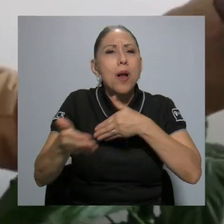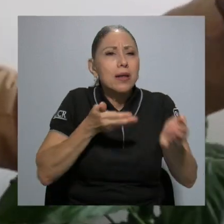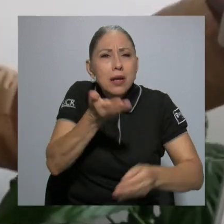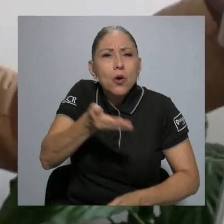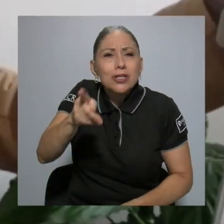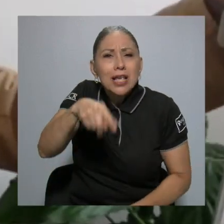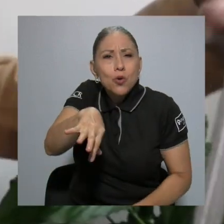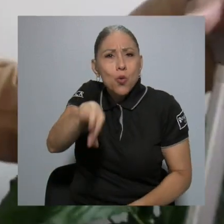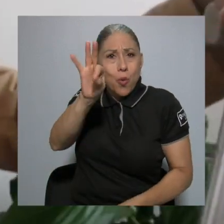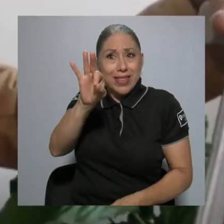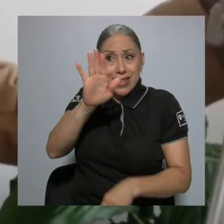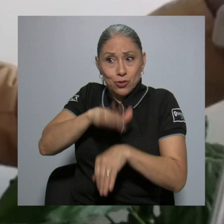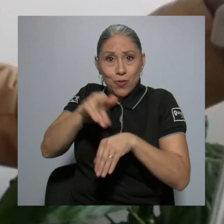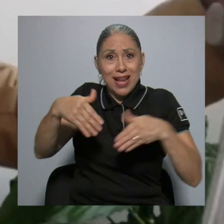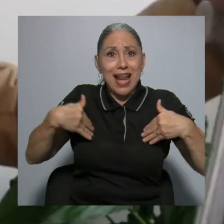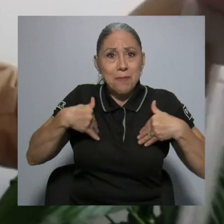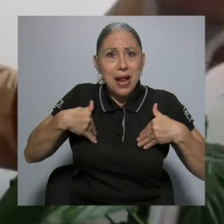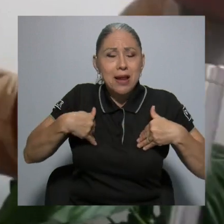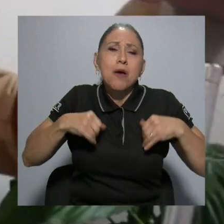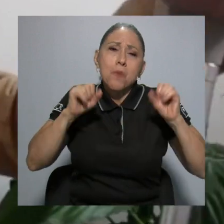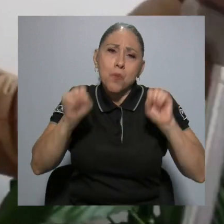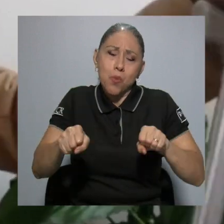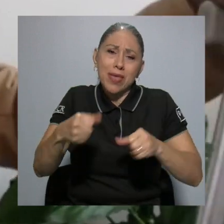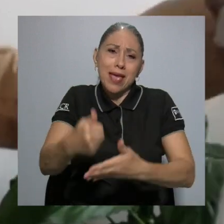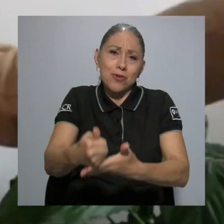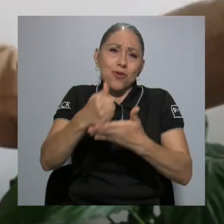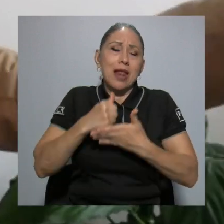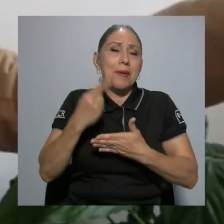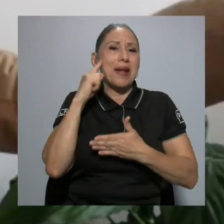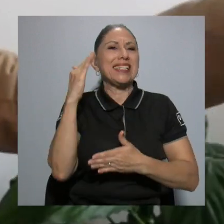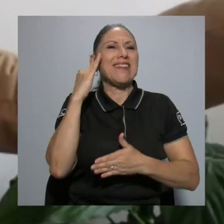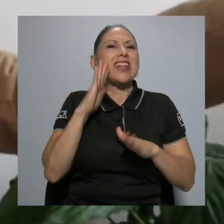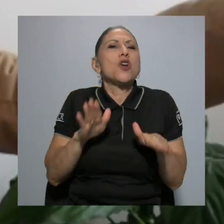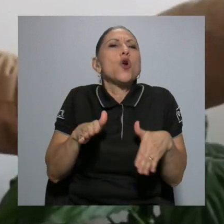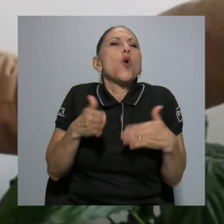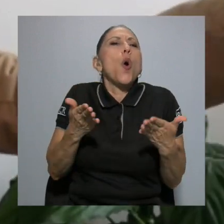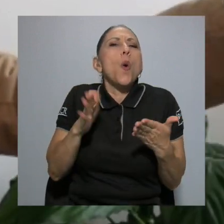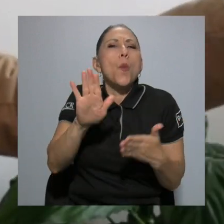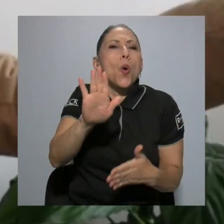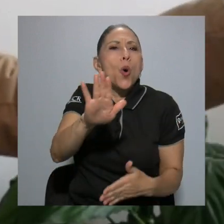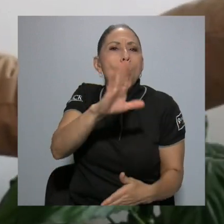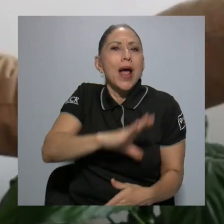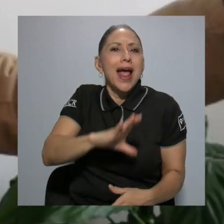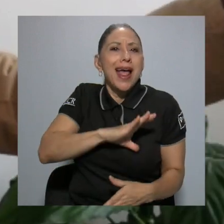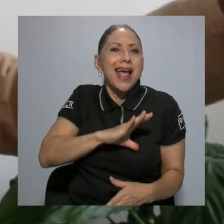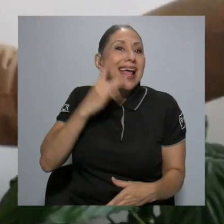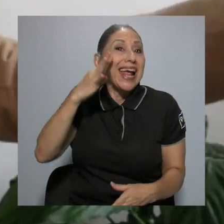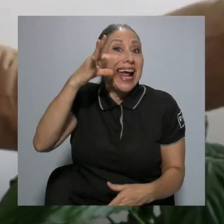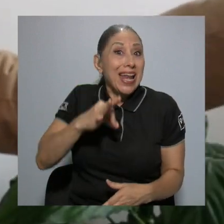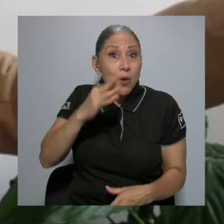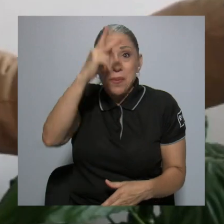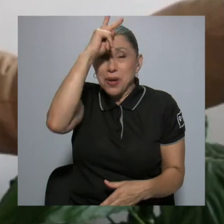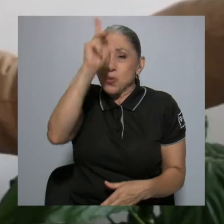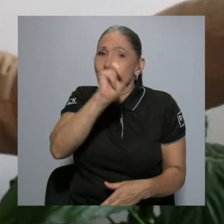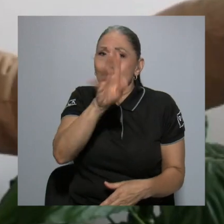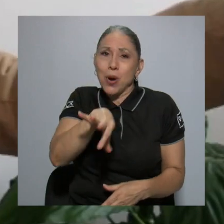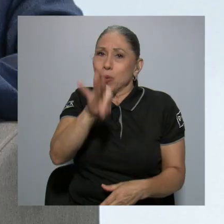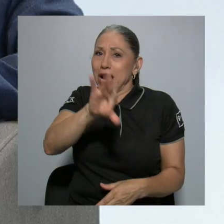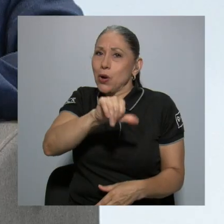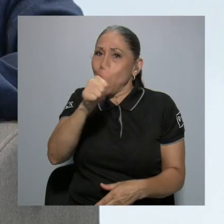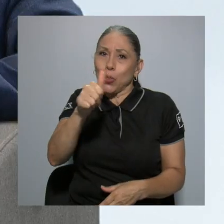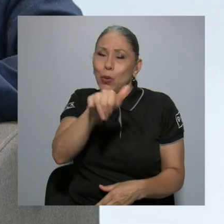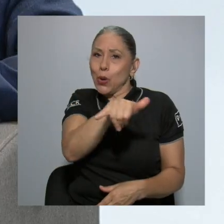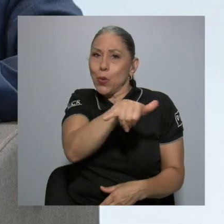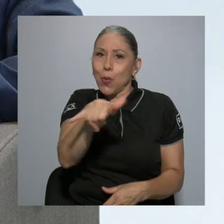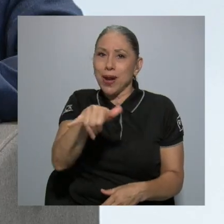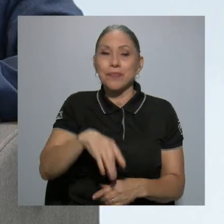encuentre de este animal me va a servir para poder discutir cómo era, ¿no? Ya que no creo que vayas a encontrar otro en el Perú. Estas excavaciones,